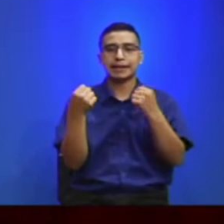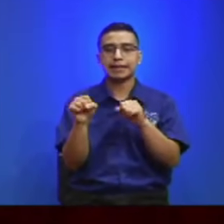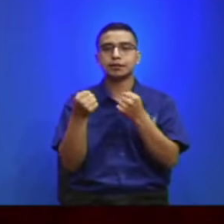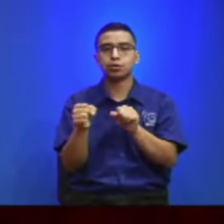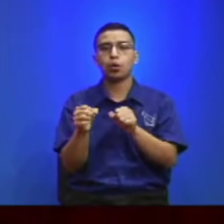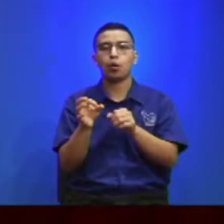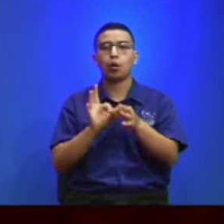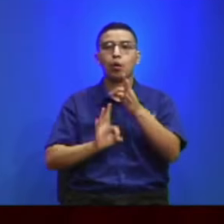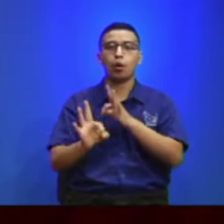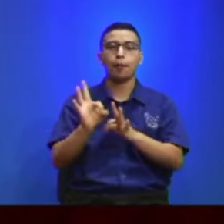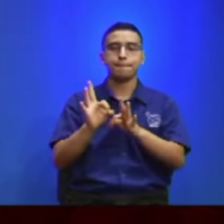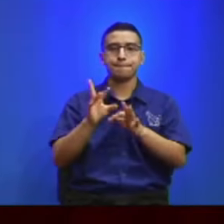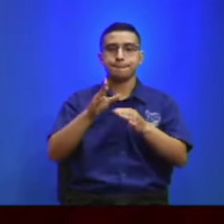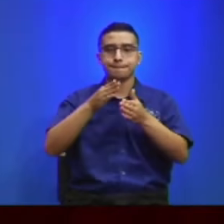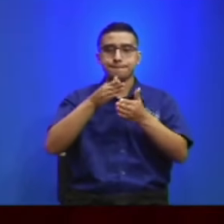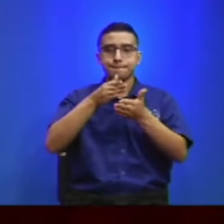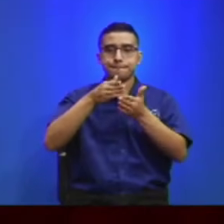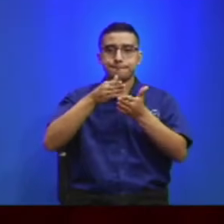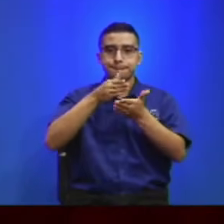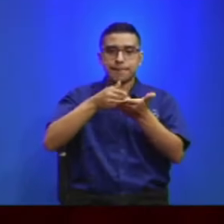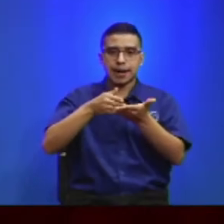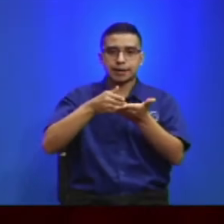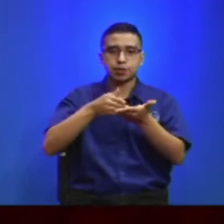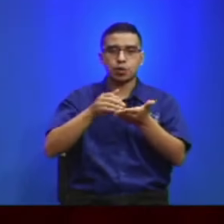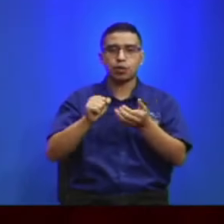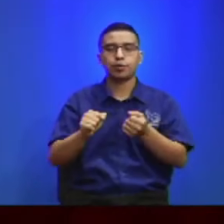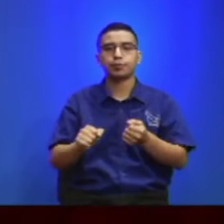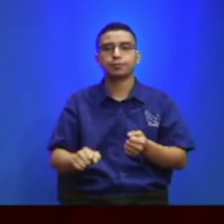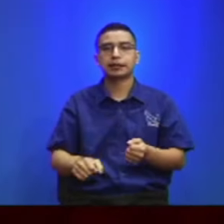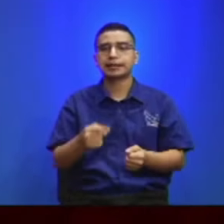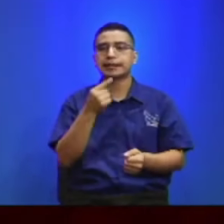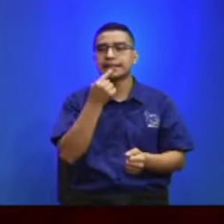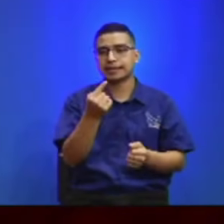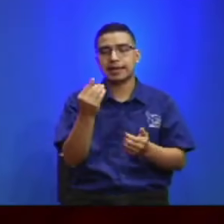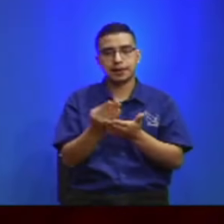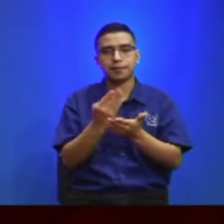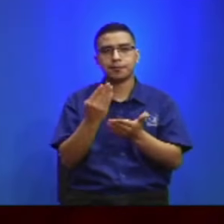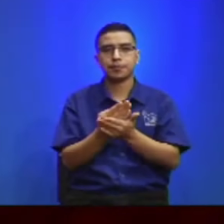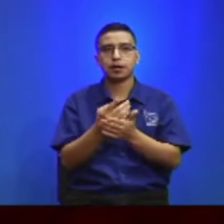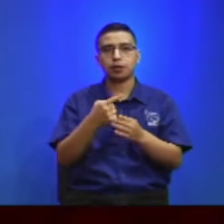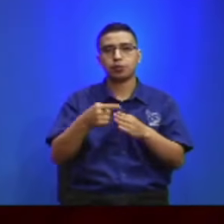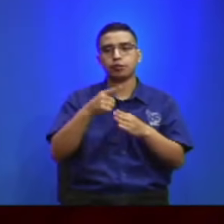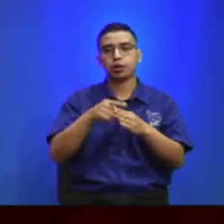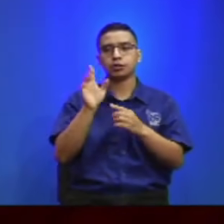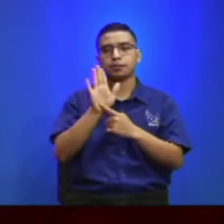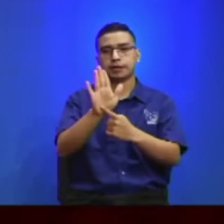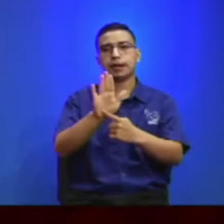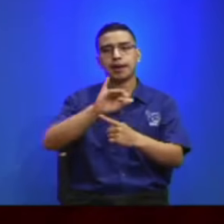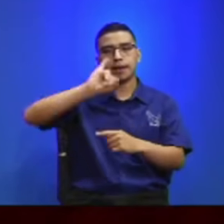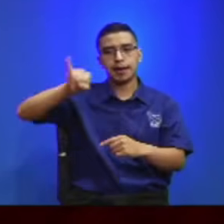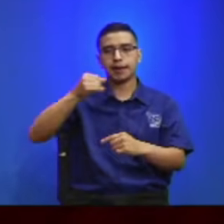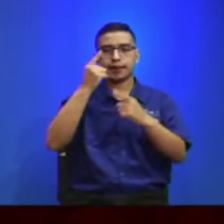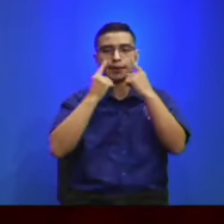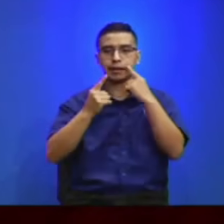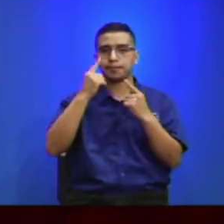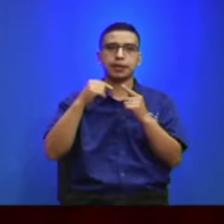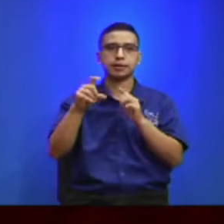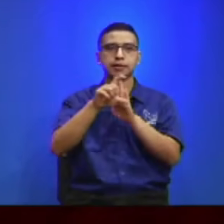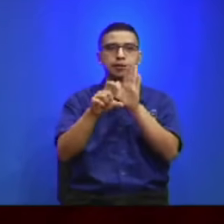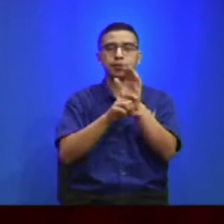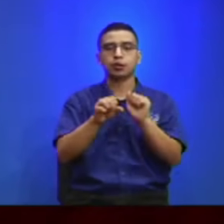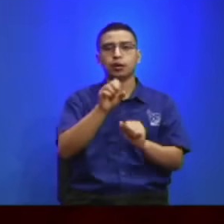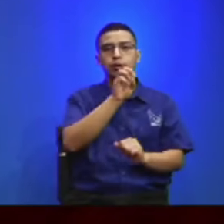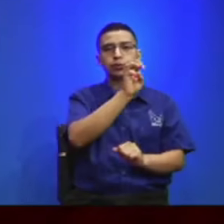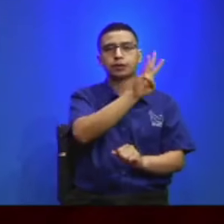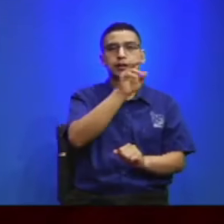y partió según la biblia entonces cuando aparece jeremías 3133 que habla del